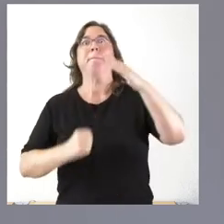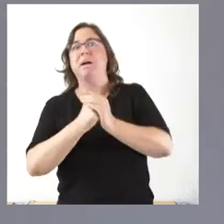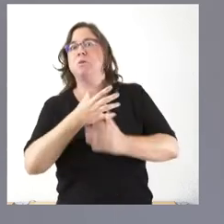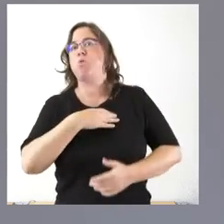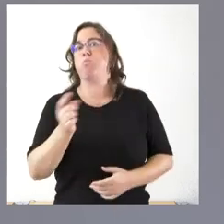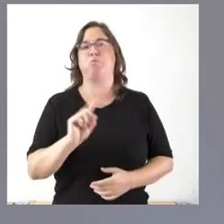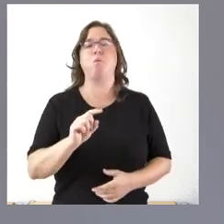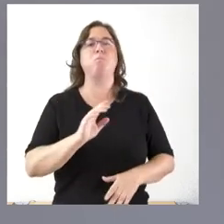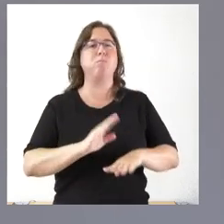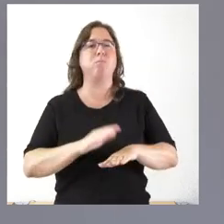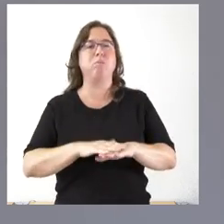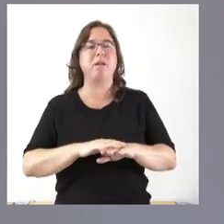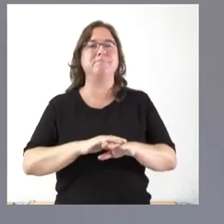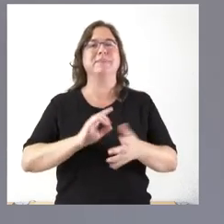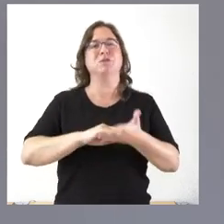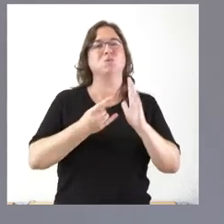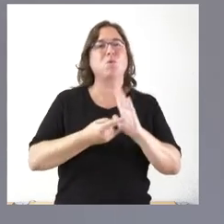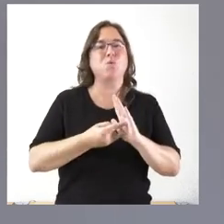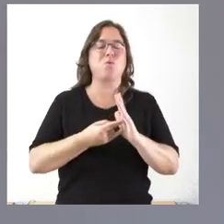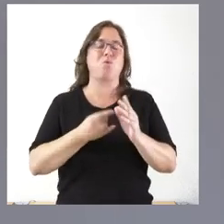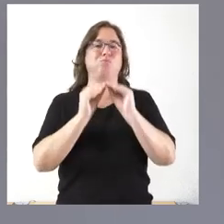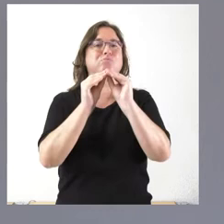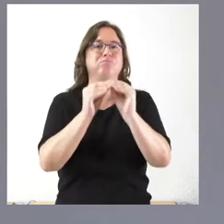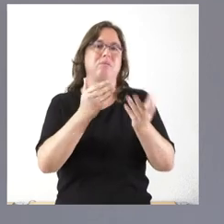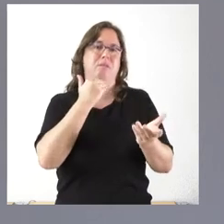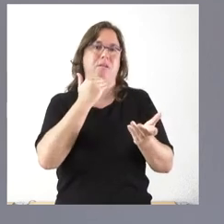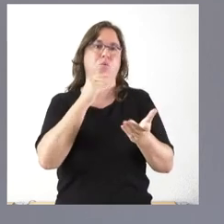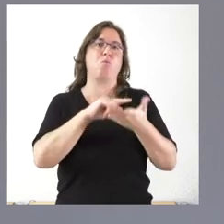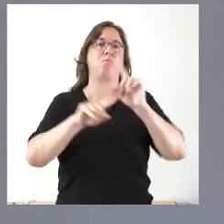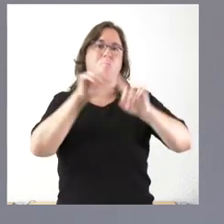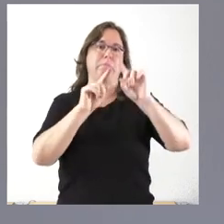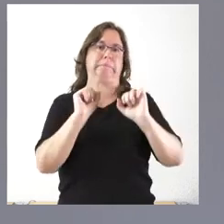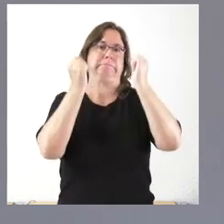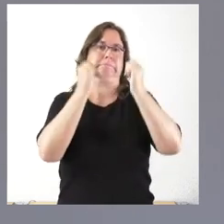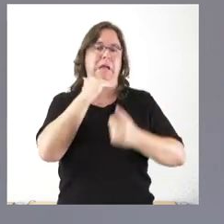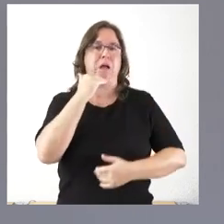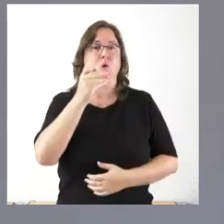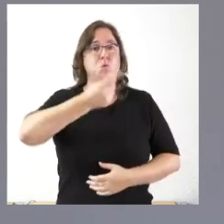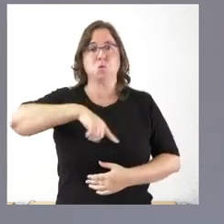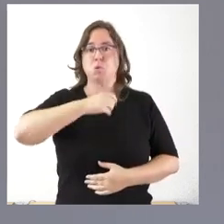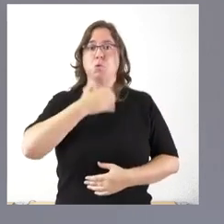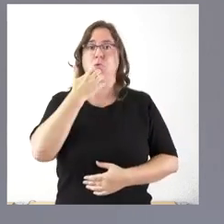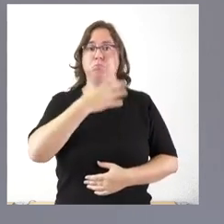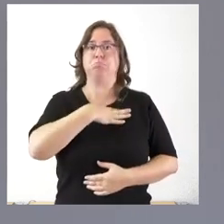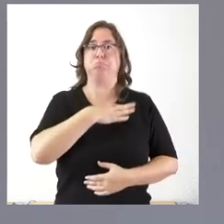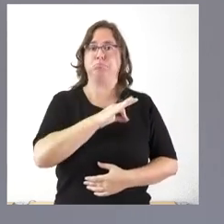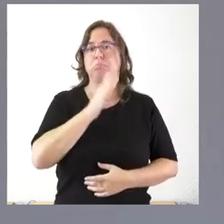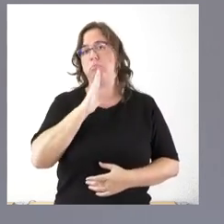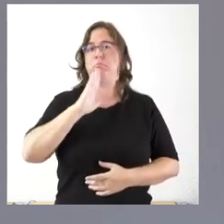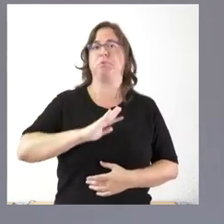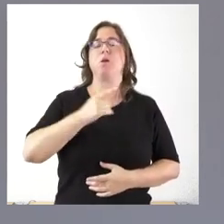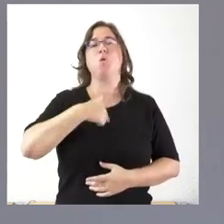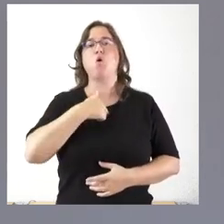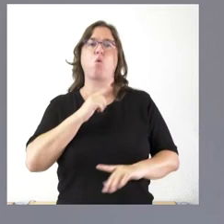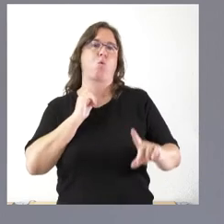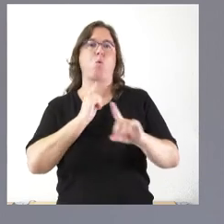a resolver, en la medida que nos pueda corresponder, este problema. Nosotros, en la medida que nos ha correspondido, pues nos hemos